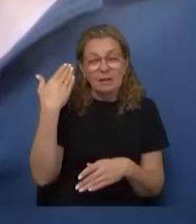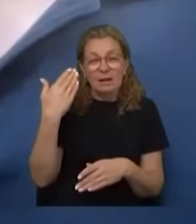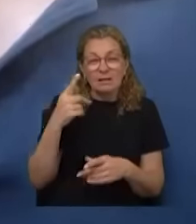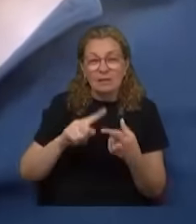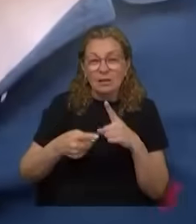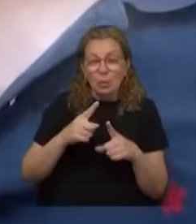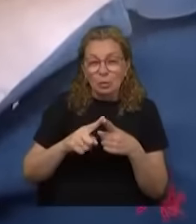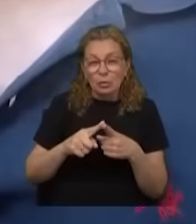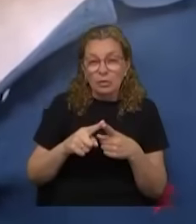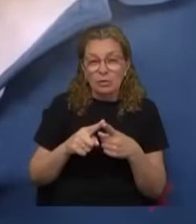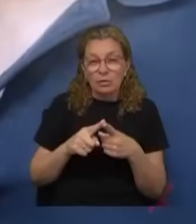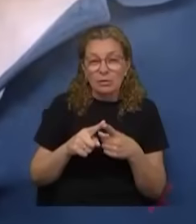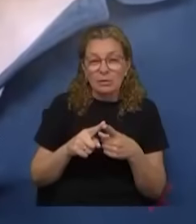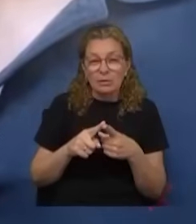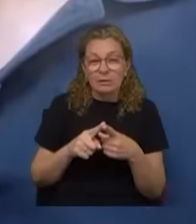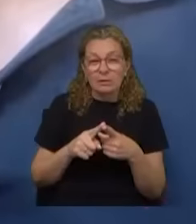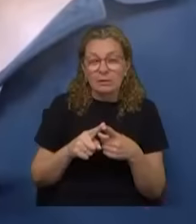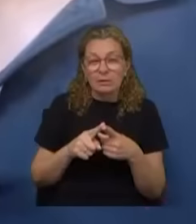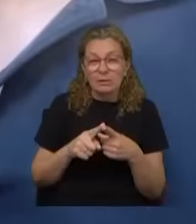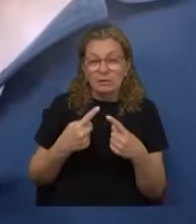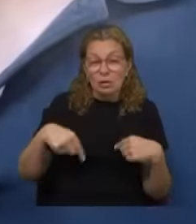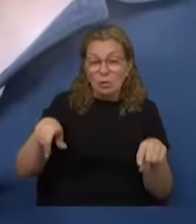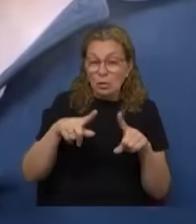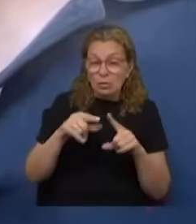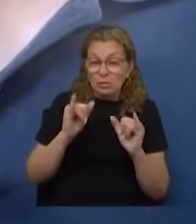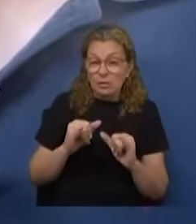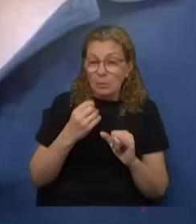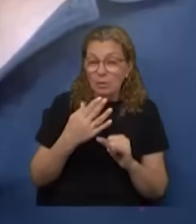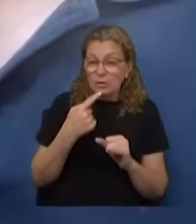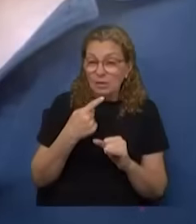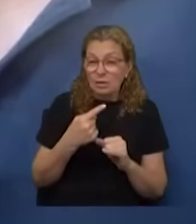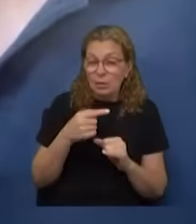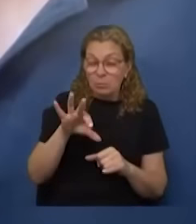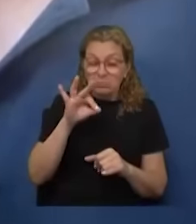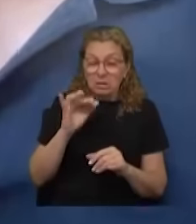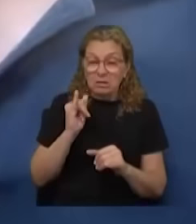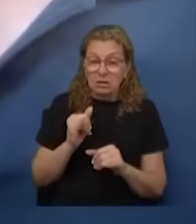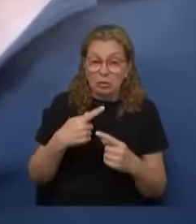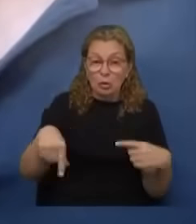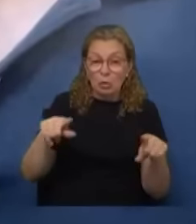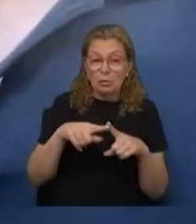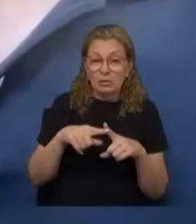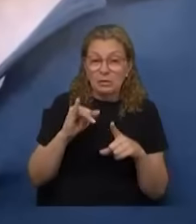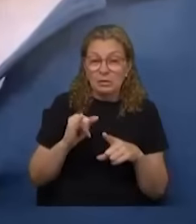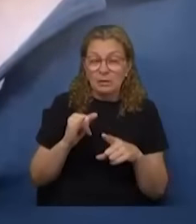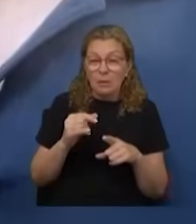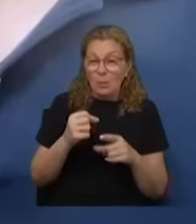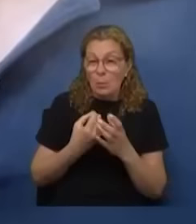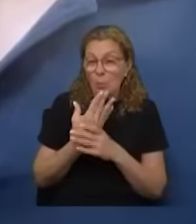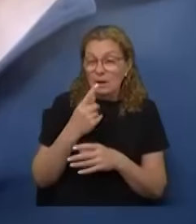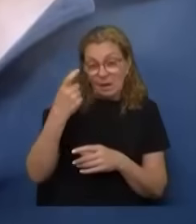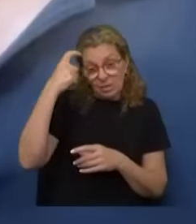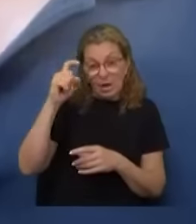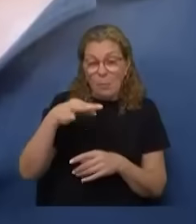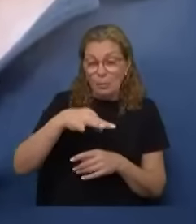discutió eh Y se discutió entre todos y bueno se decidió por consenso que era una buena idea y una buena